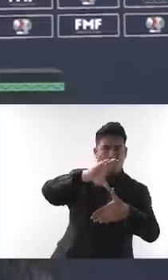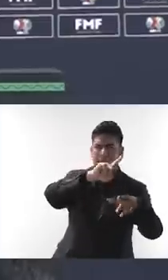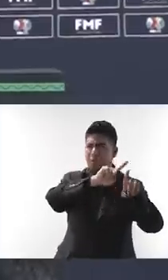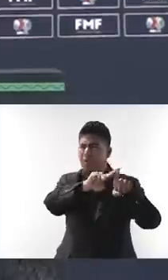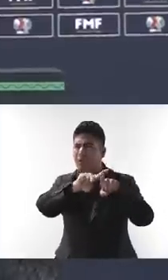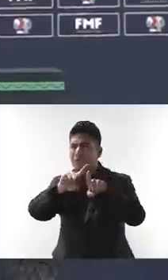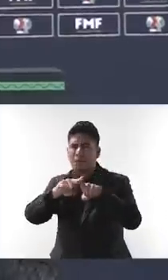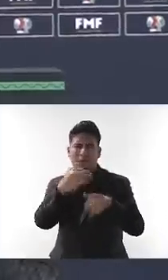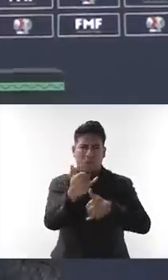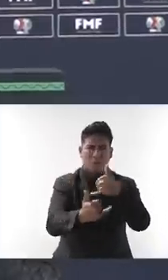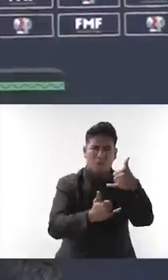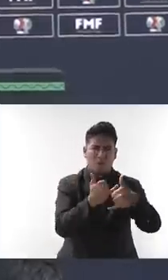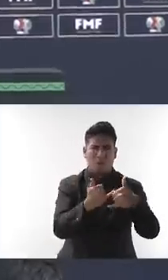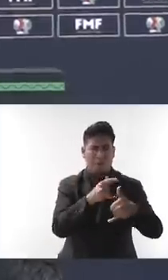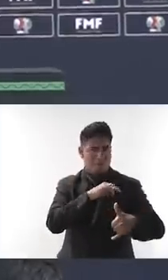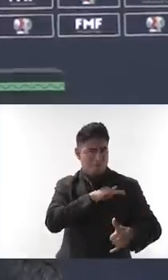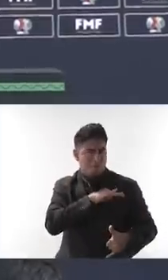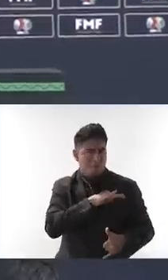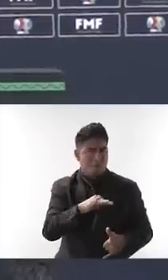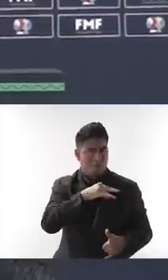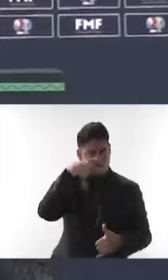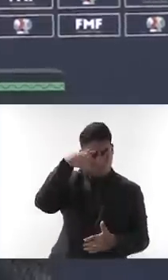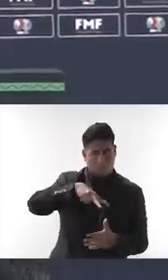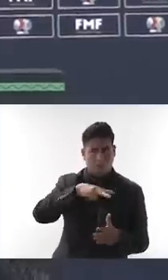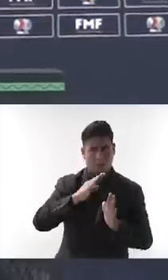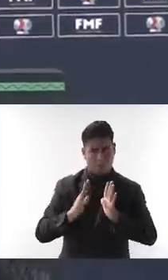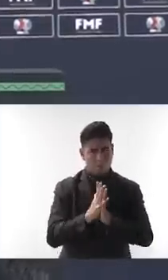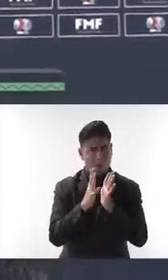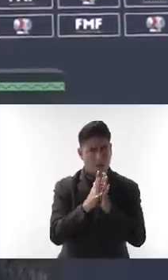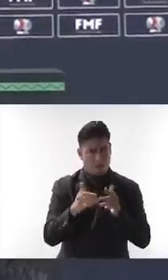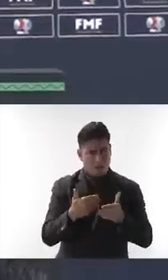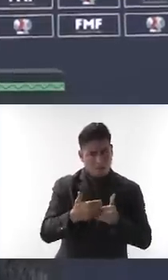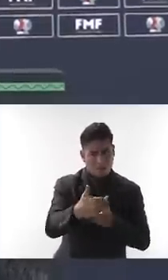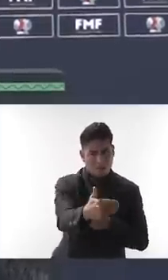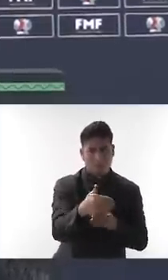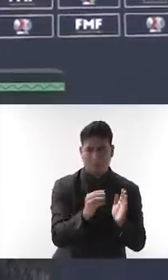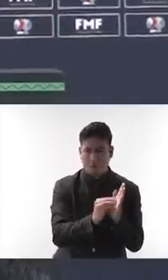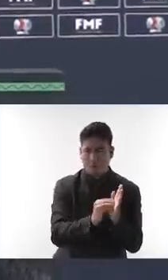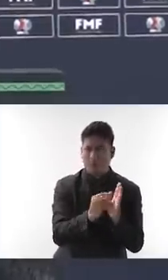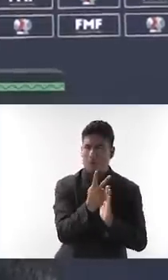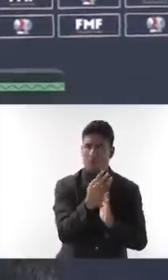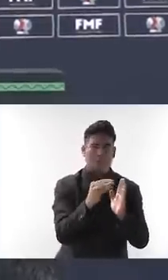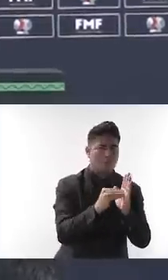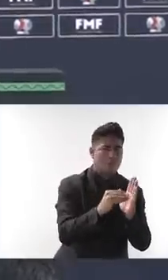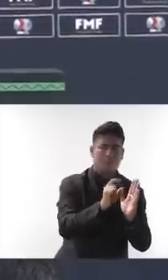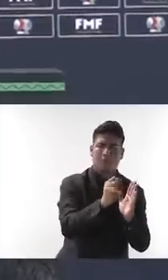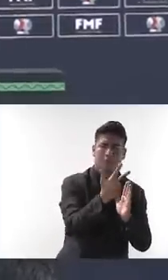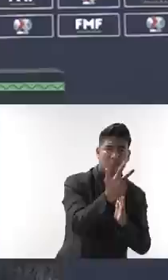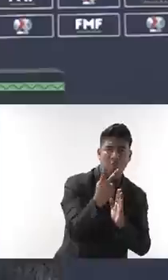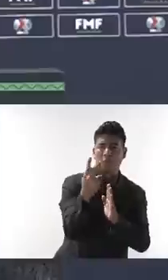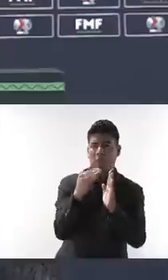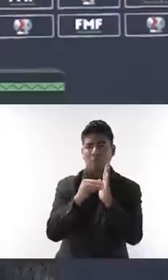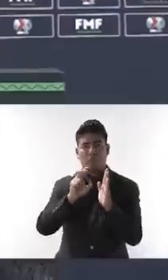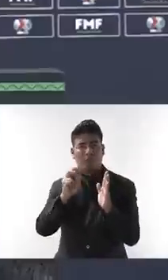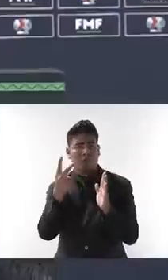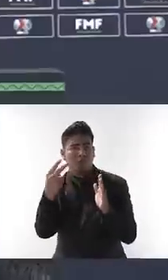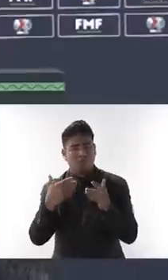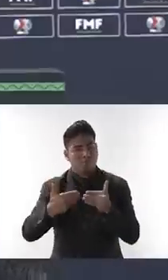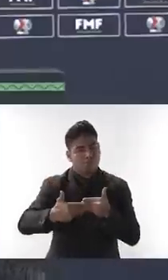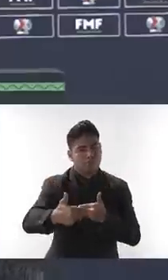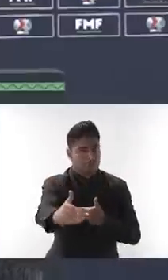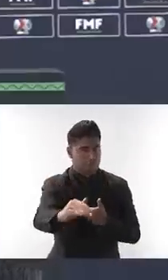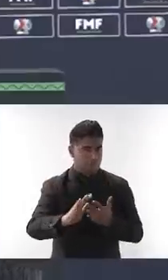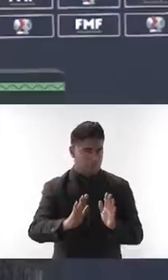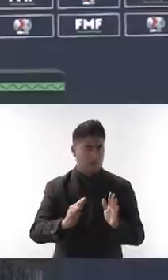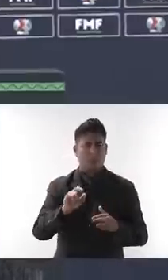una manera fija o como un invitado, en el 2028, en 2032, las siguientes ediciones. Y Miguel, un poco aclarar